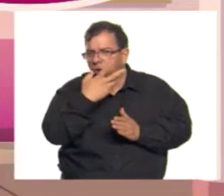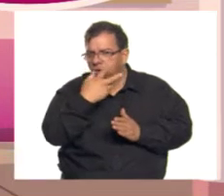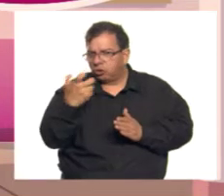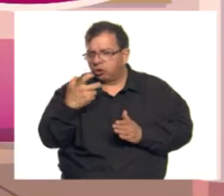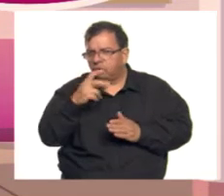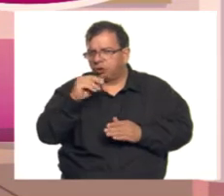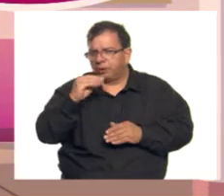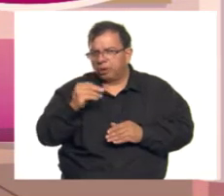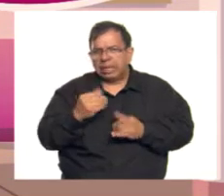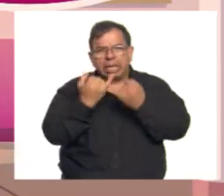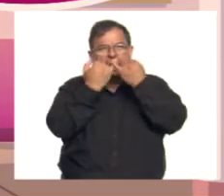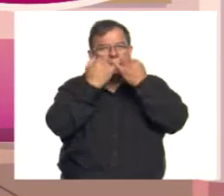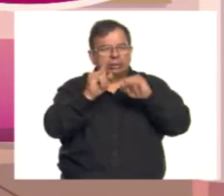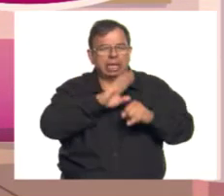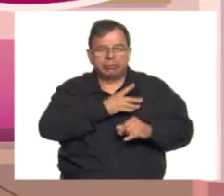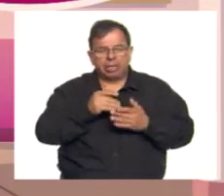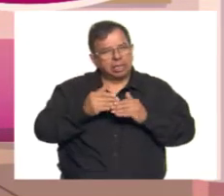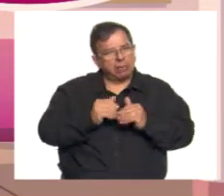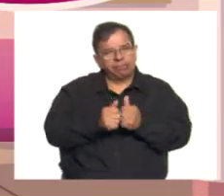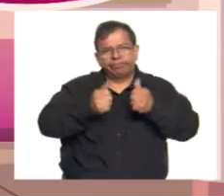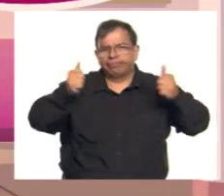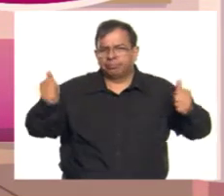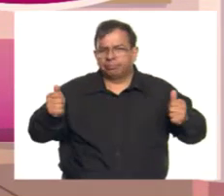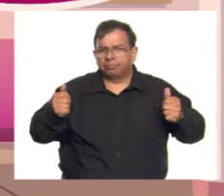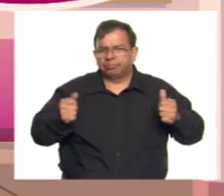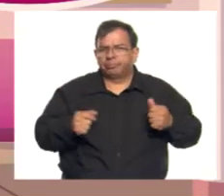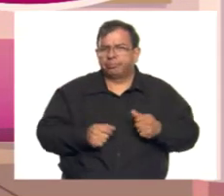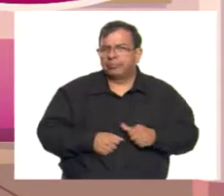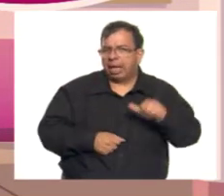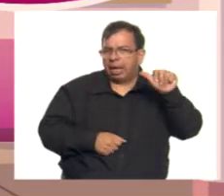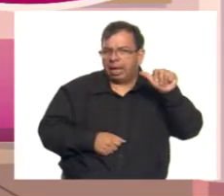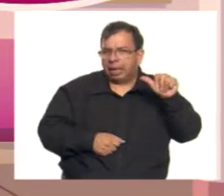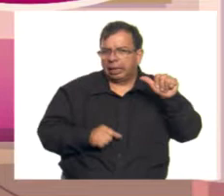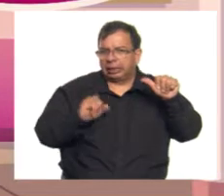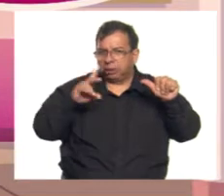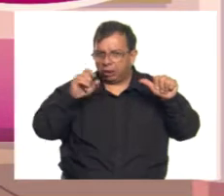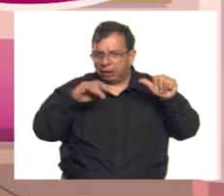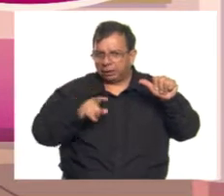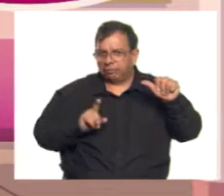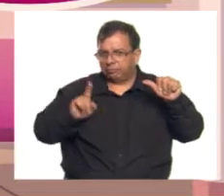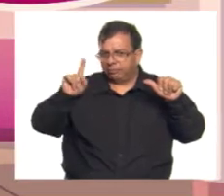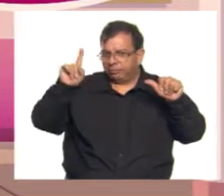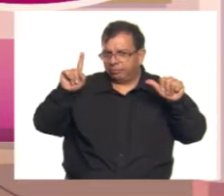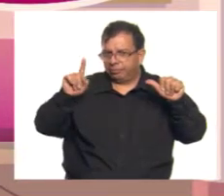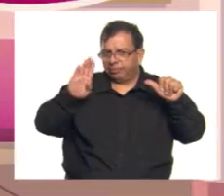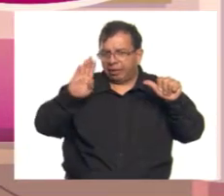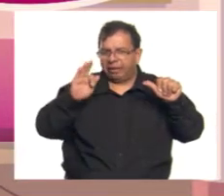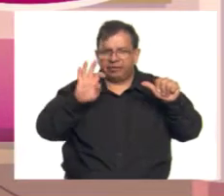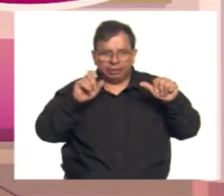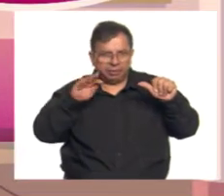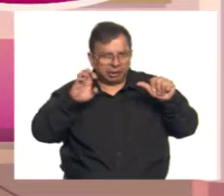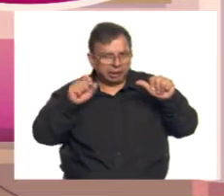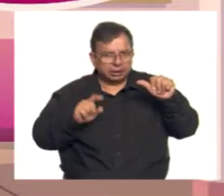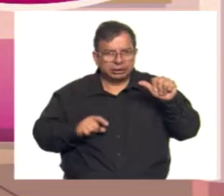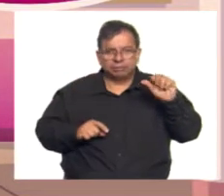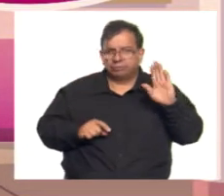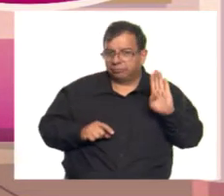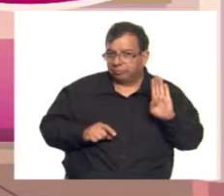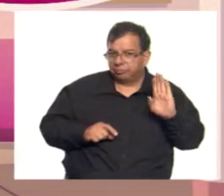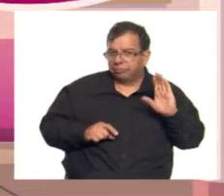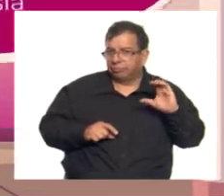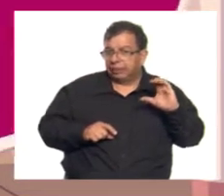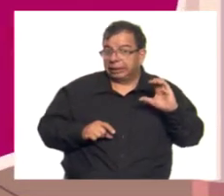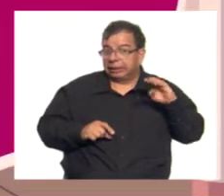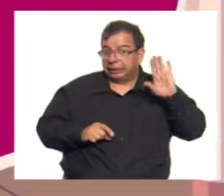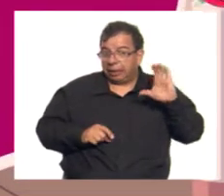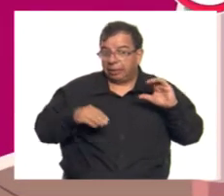su independencia de España? A. Indonesia. B. Filipinas. C.